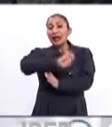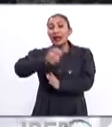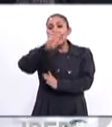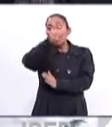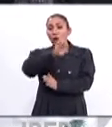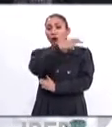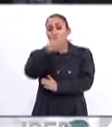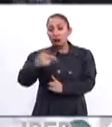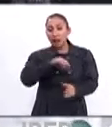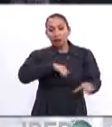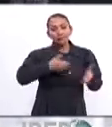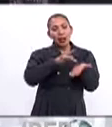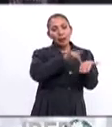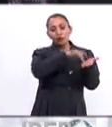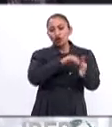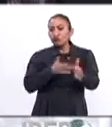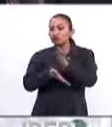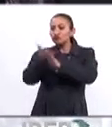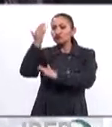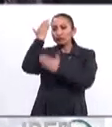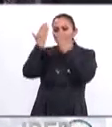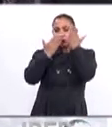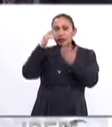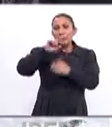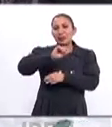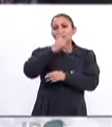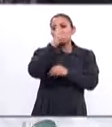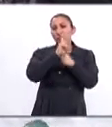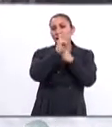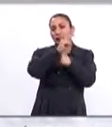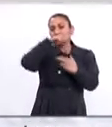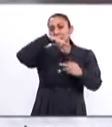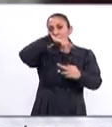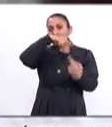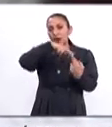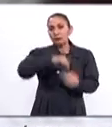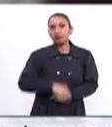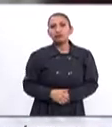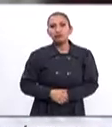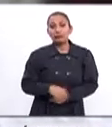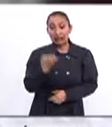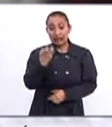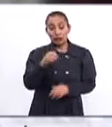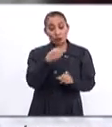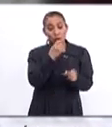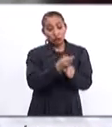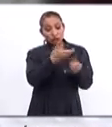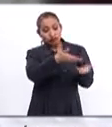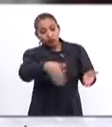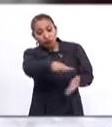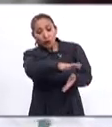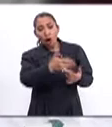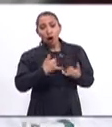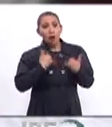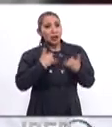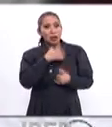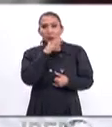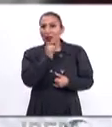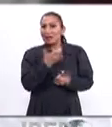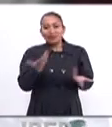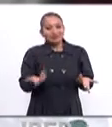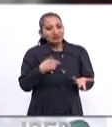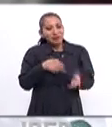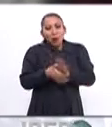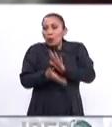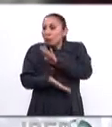para impulsar la movilidad académica entre los 22 países de la región. Queremos darle la oportunidad a aquellos muchachos que no podrían tener